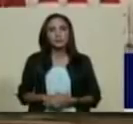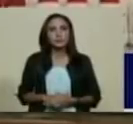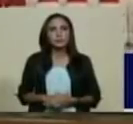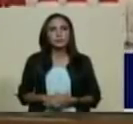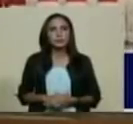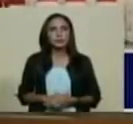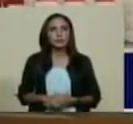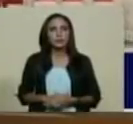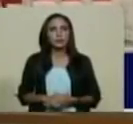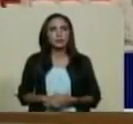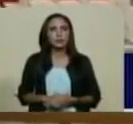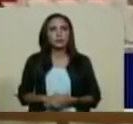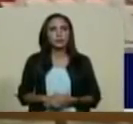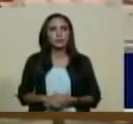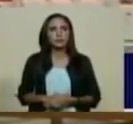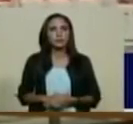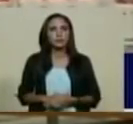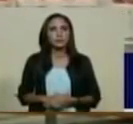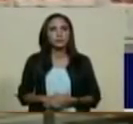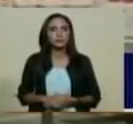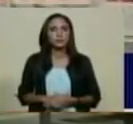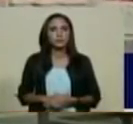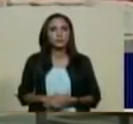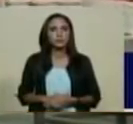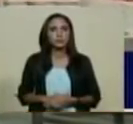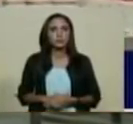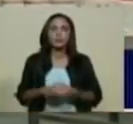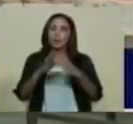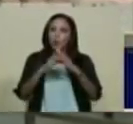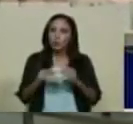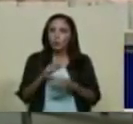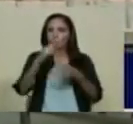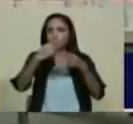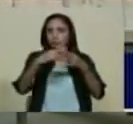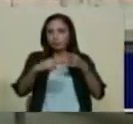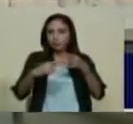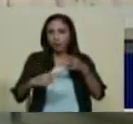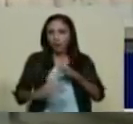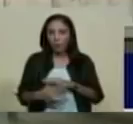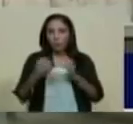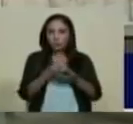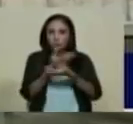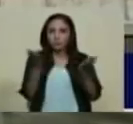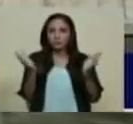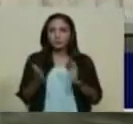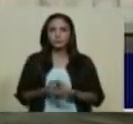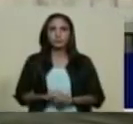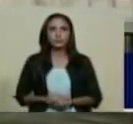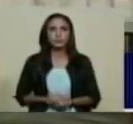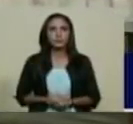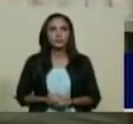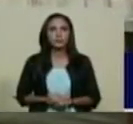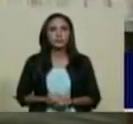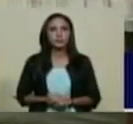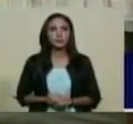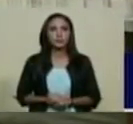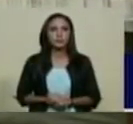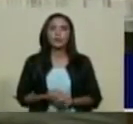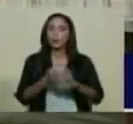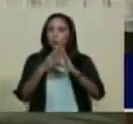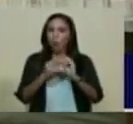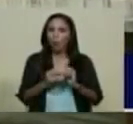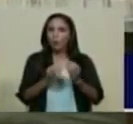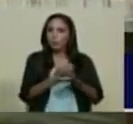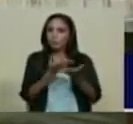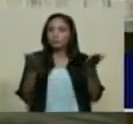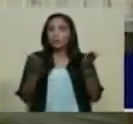entrega de una dotación de insumos, materiales y equipos menores, los cuales han sido traídos en